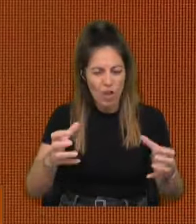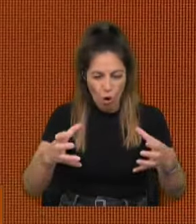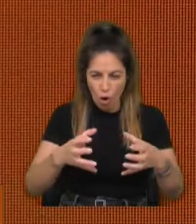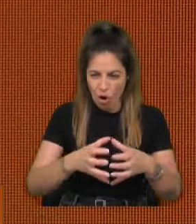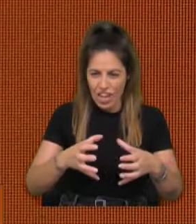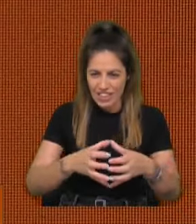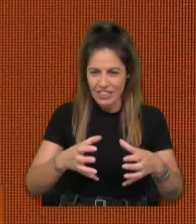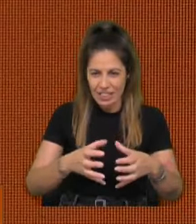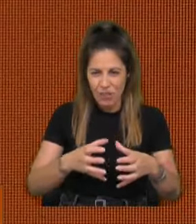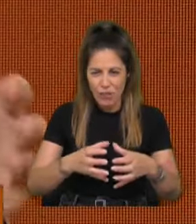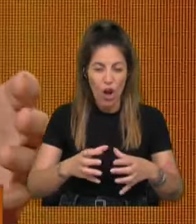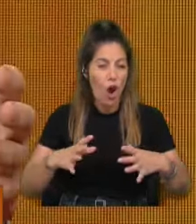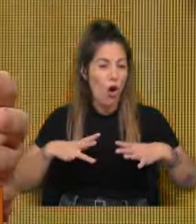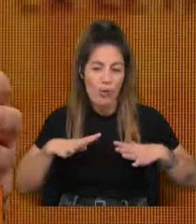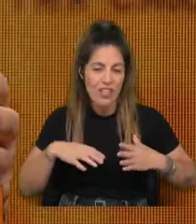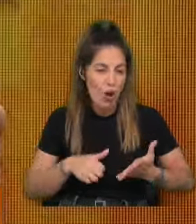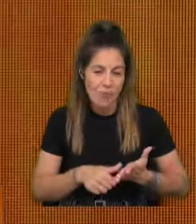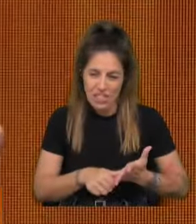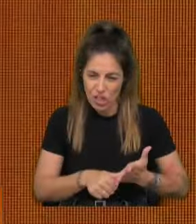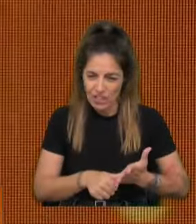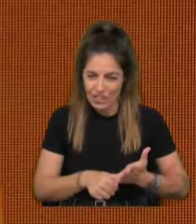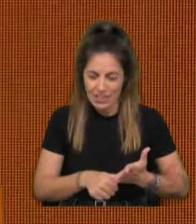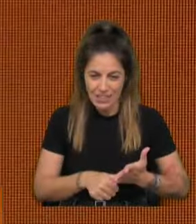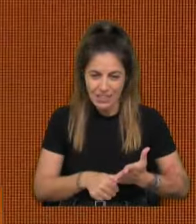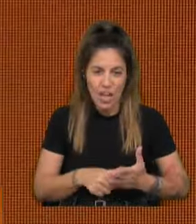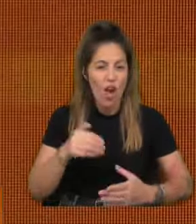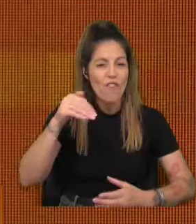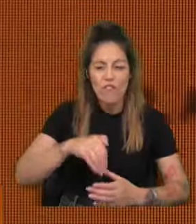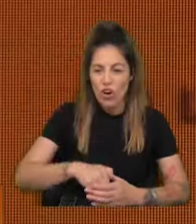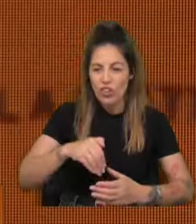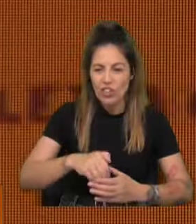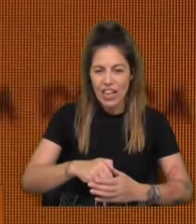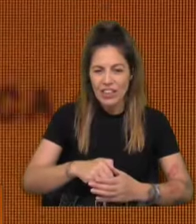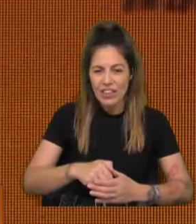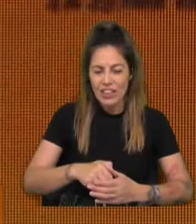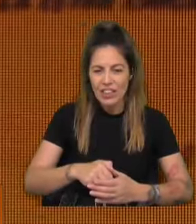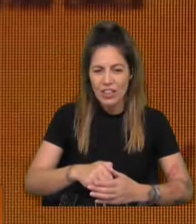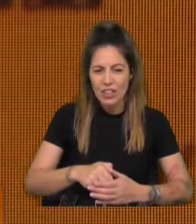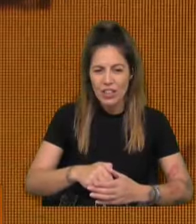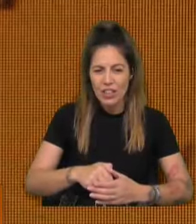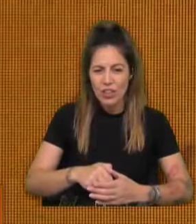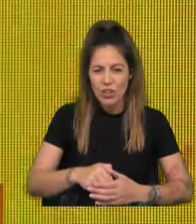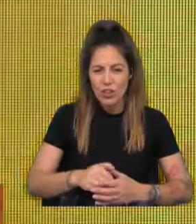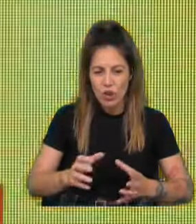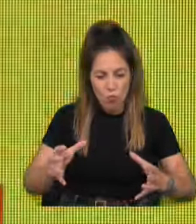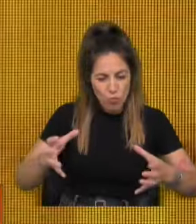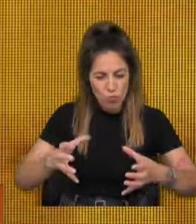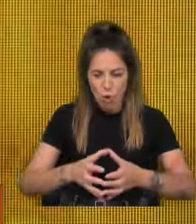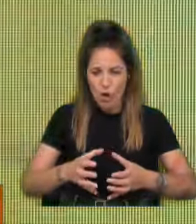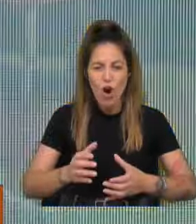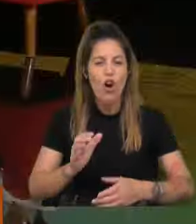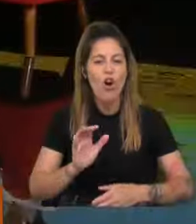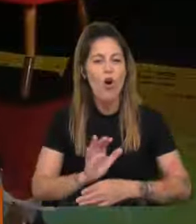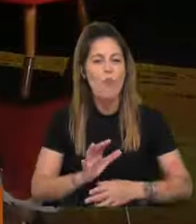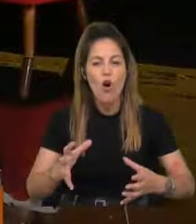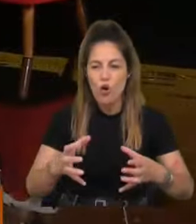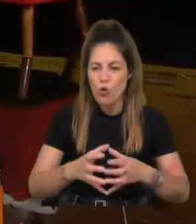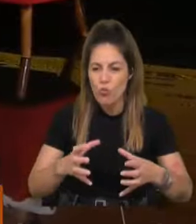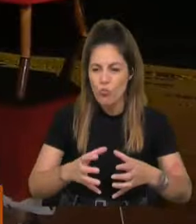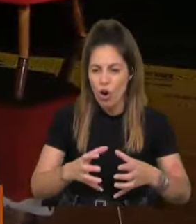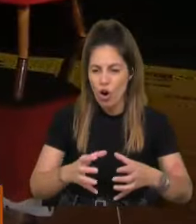es de jubilados y pensionista e votan con un sentido muy fuertemente corporativo El ejemplo más